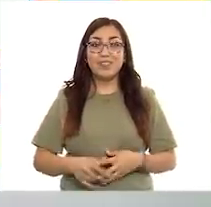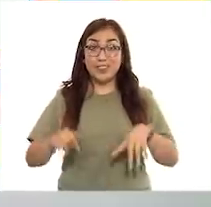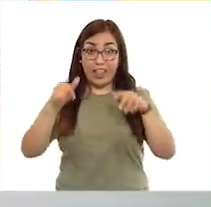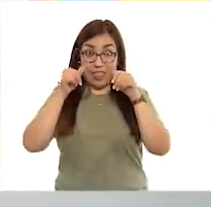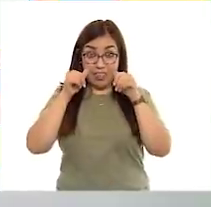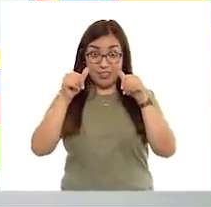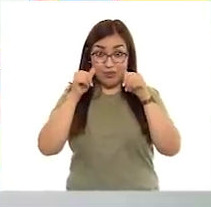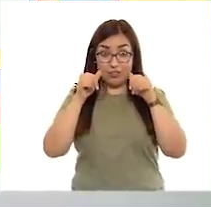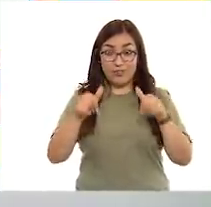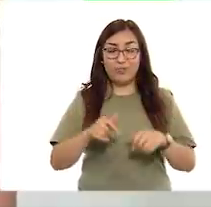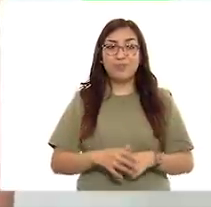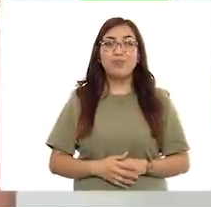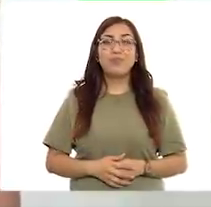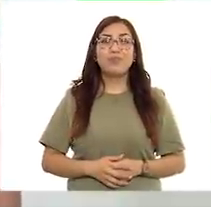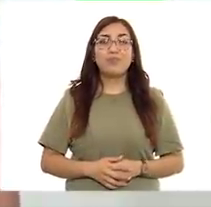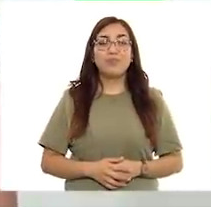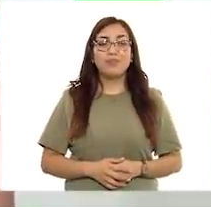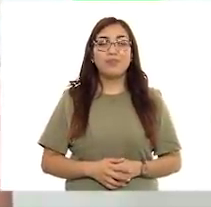Atentas y atentos.